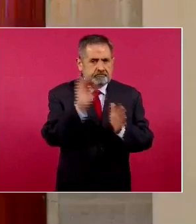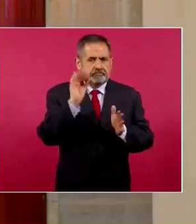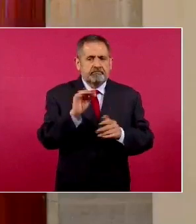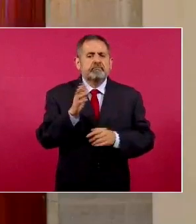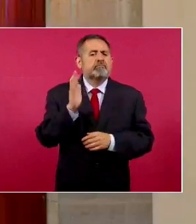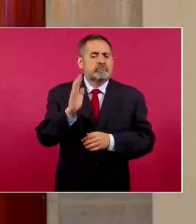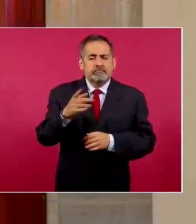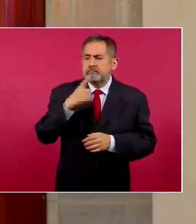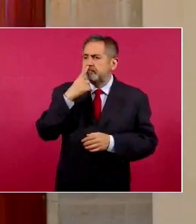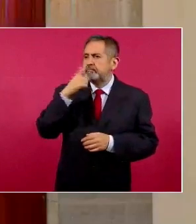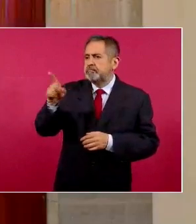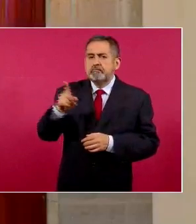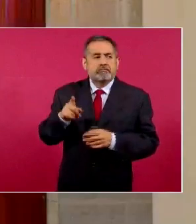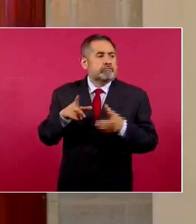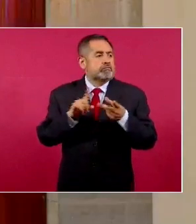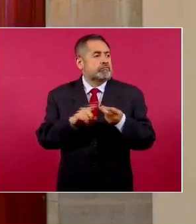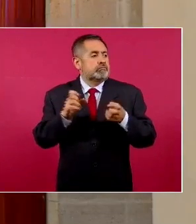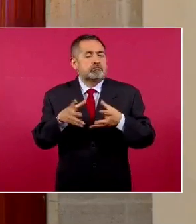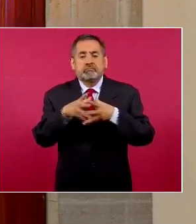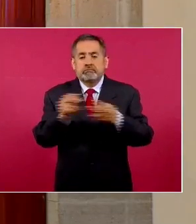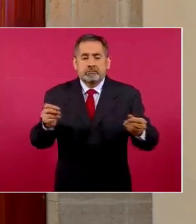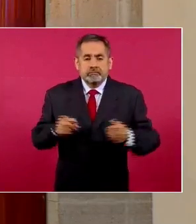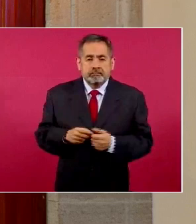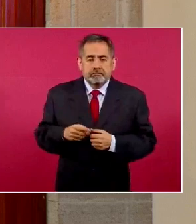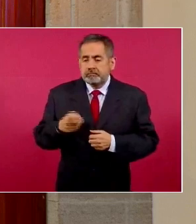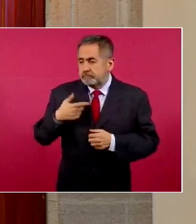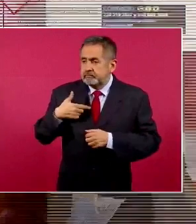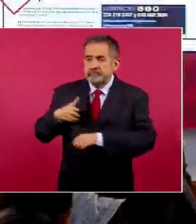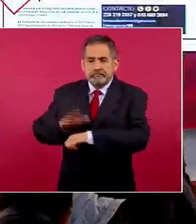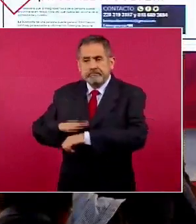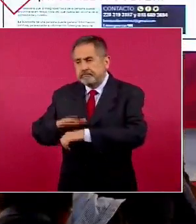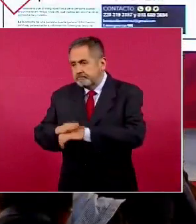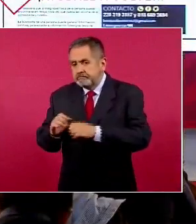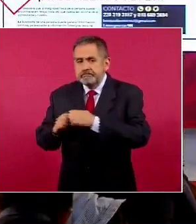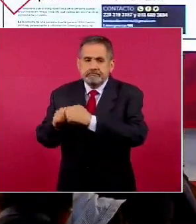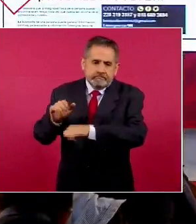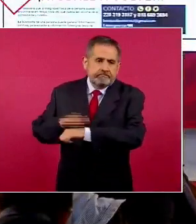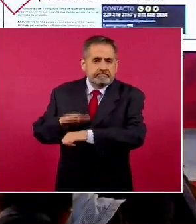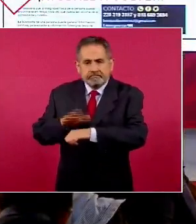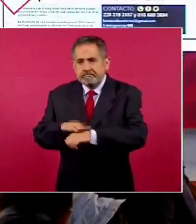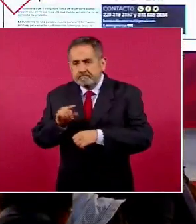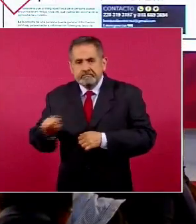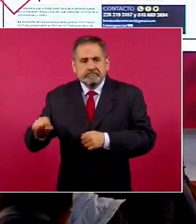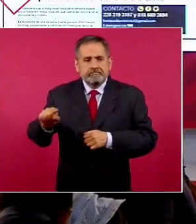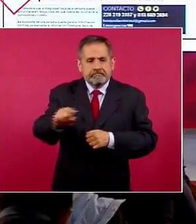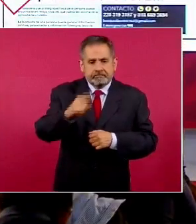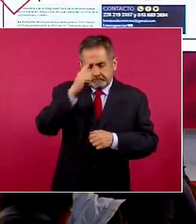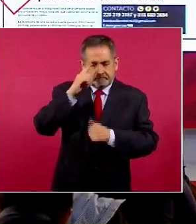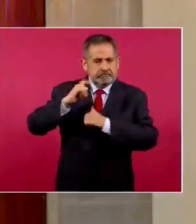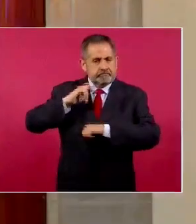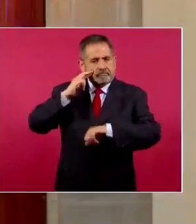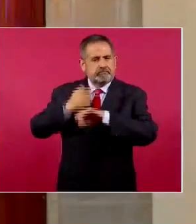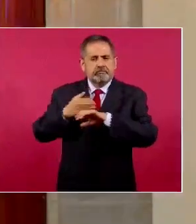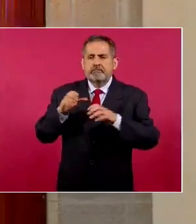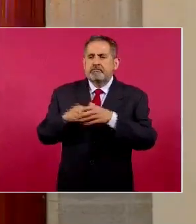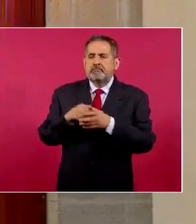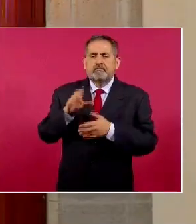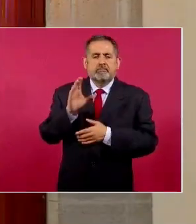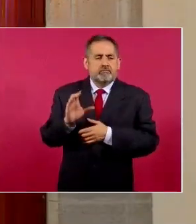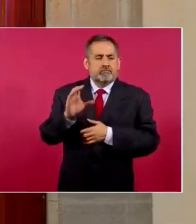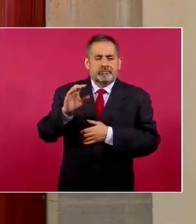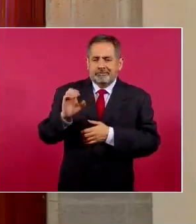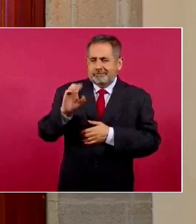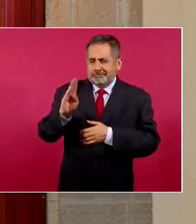la denuncia por desaparición, se hicieron los alertamientos correspondientes por la Comisión Estatal de Búsqueda,